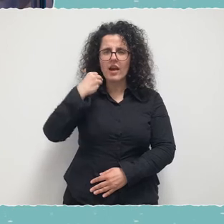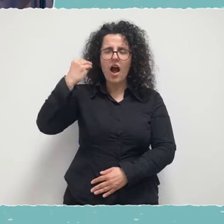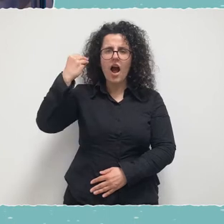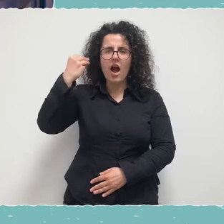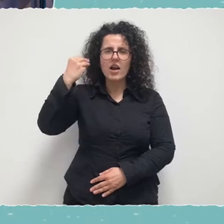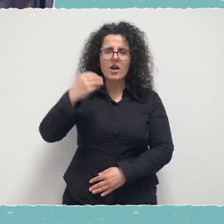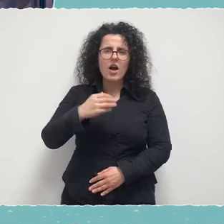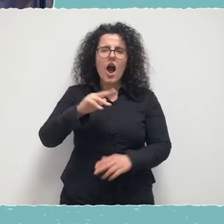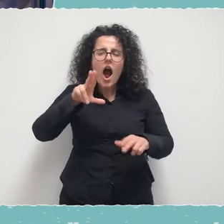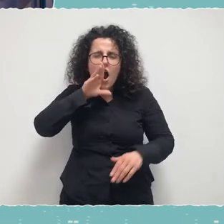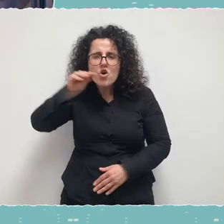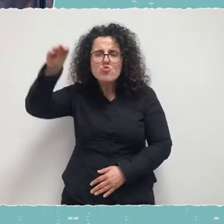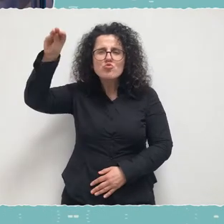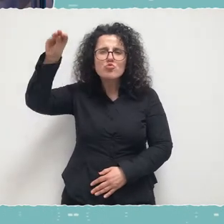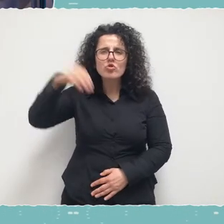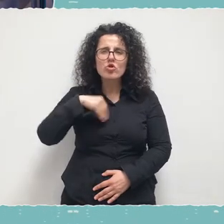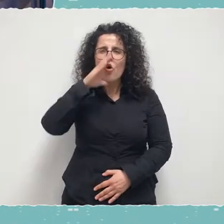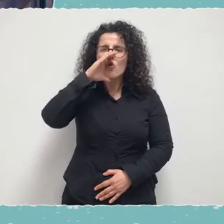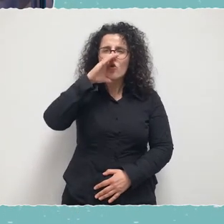quero merendar.